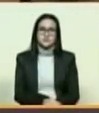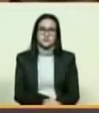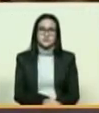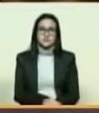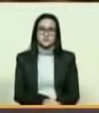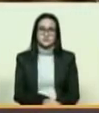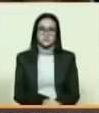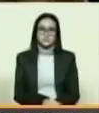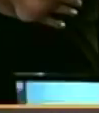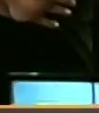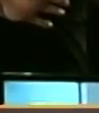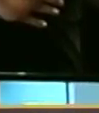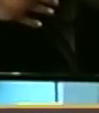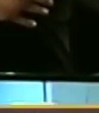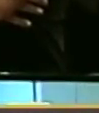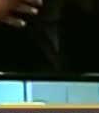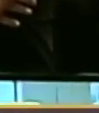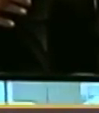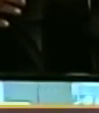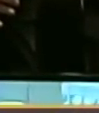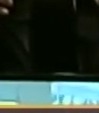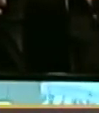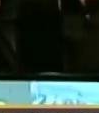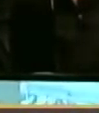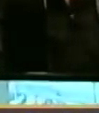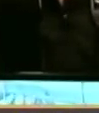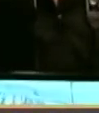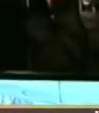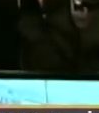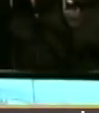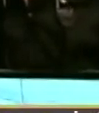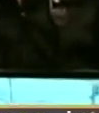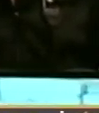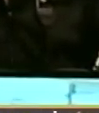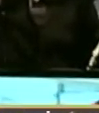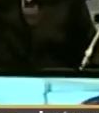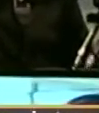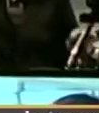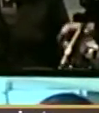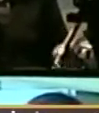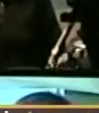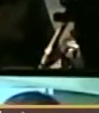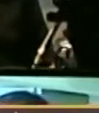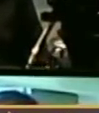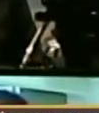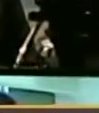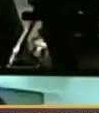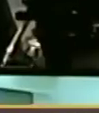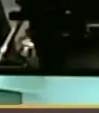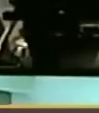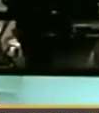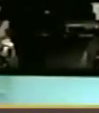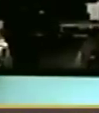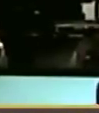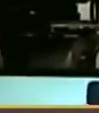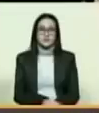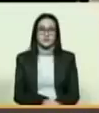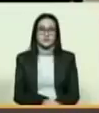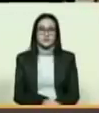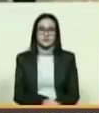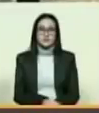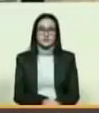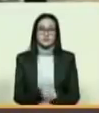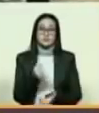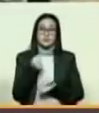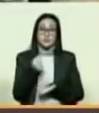Gracias. bonos anunciados recientemente.